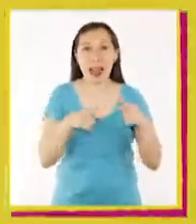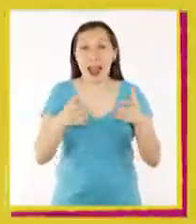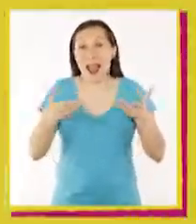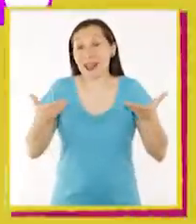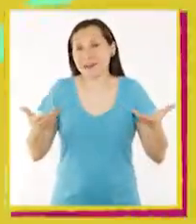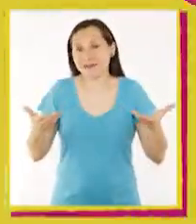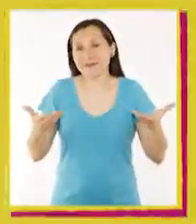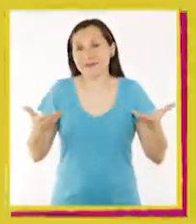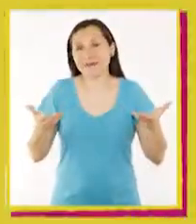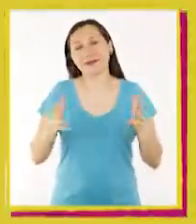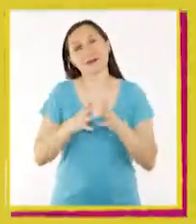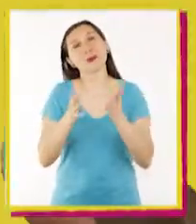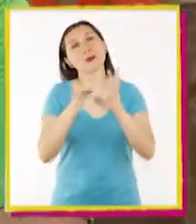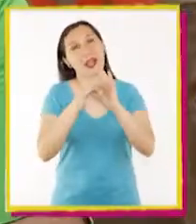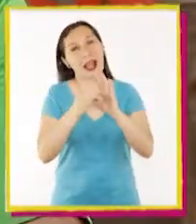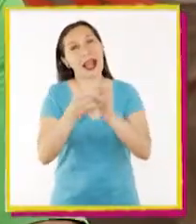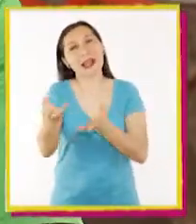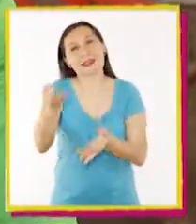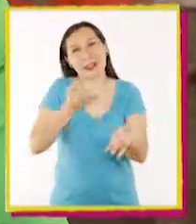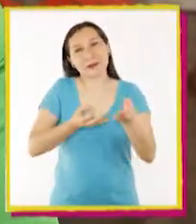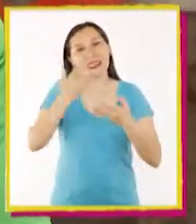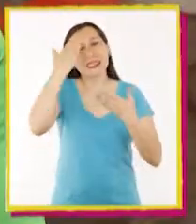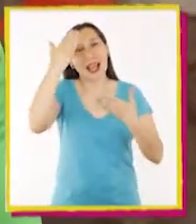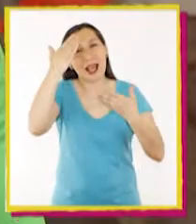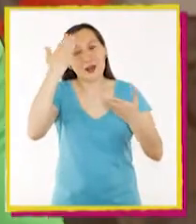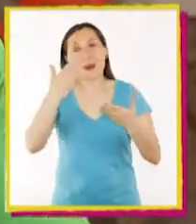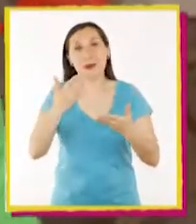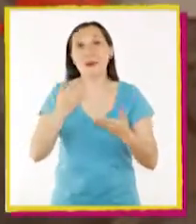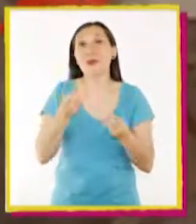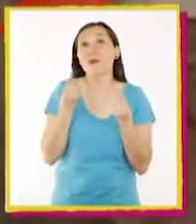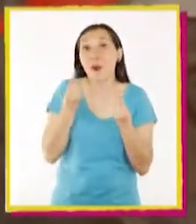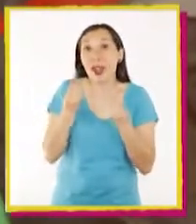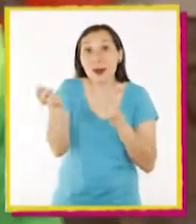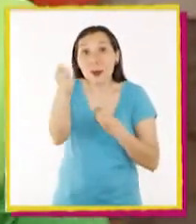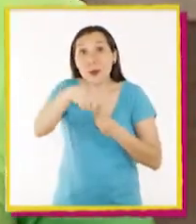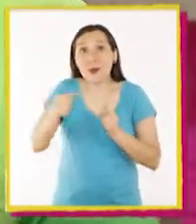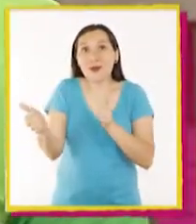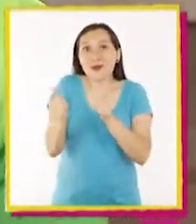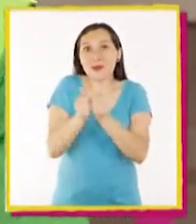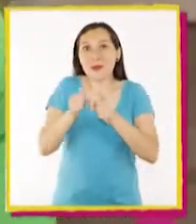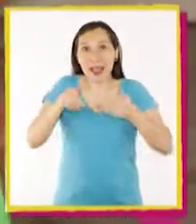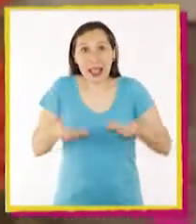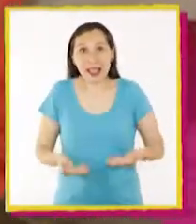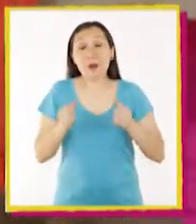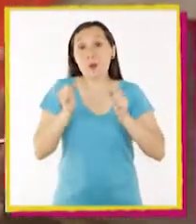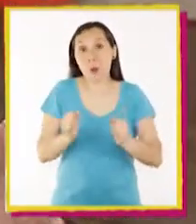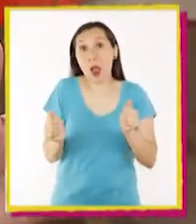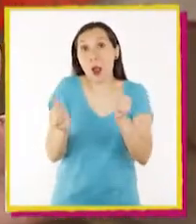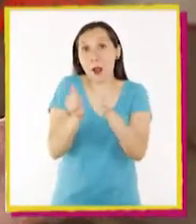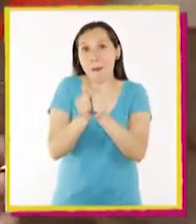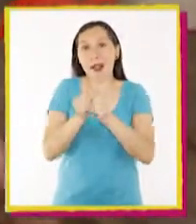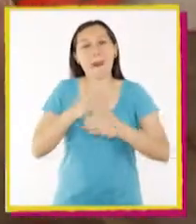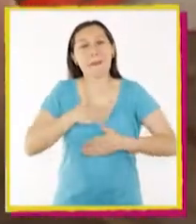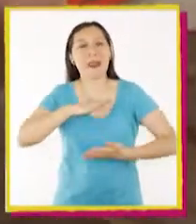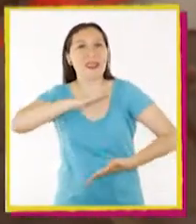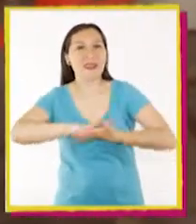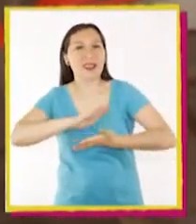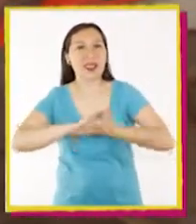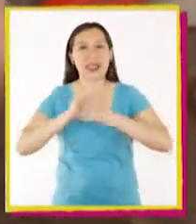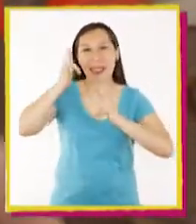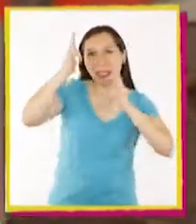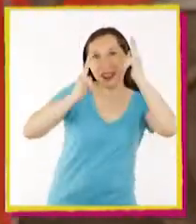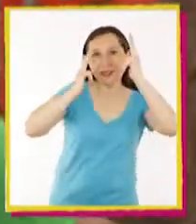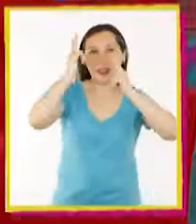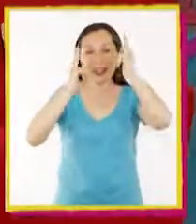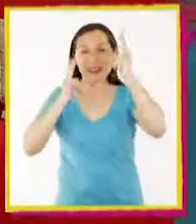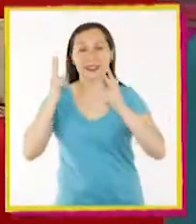cumpleaños. ¡Yay! Muchas gracias por sus saludos. Qué rico que están aquí y puedan acompañarme en mi fiesta